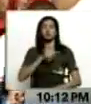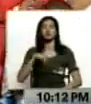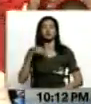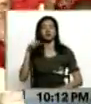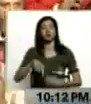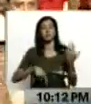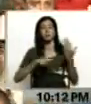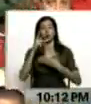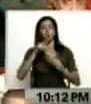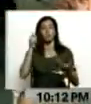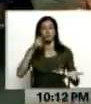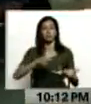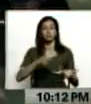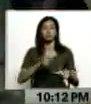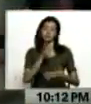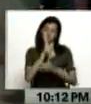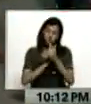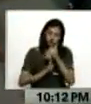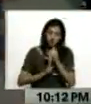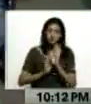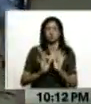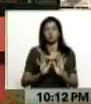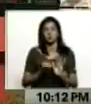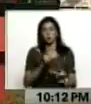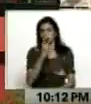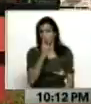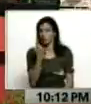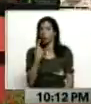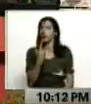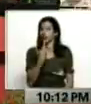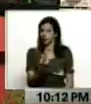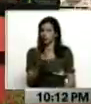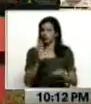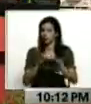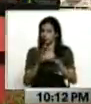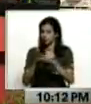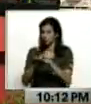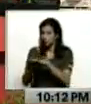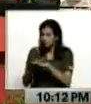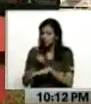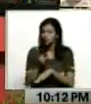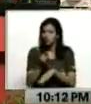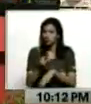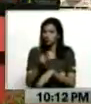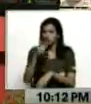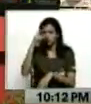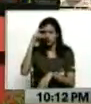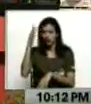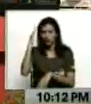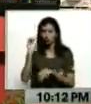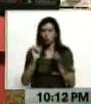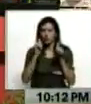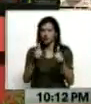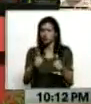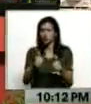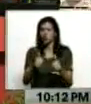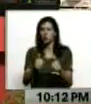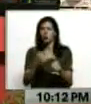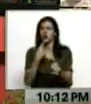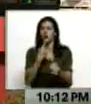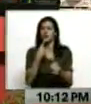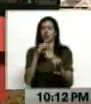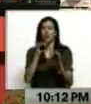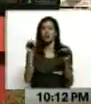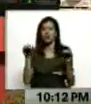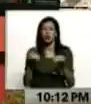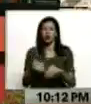presidente nosotros aquí en este programa modestia parte se lo dijimos el año pasado tempranito Cuando ramal comenzó